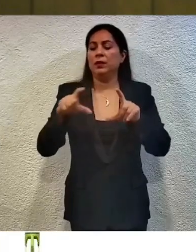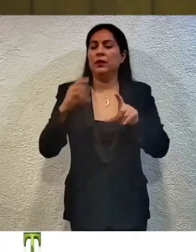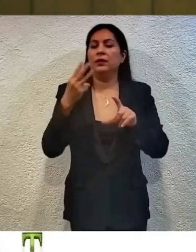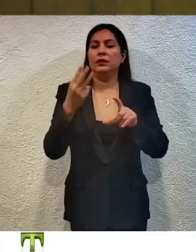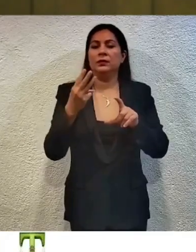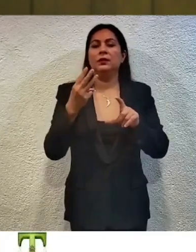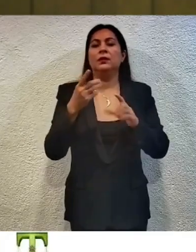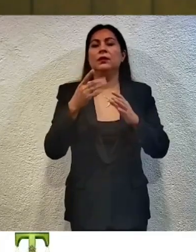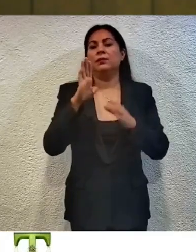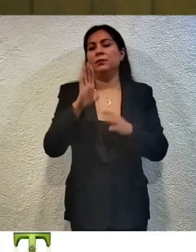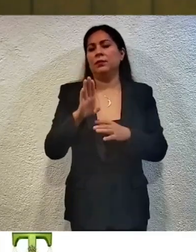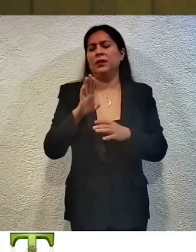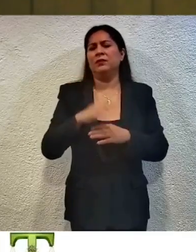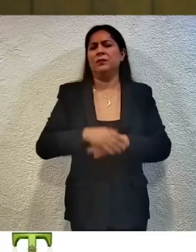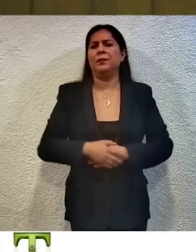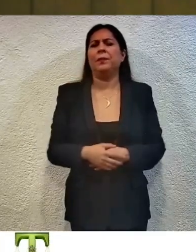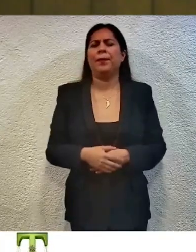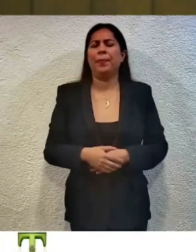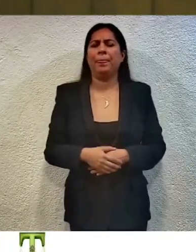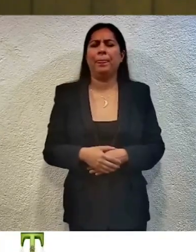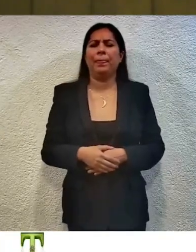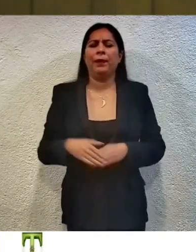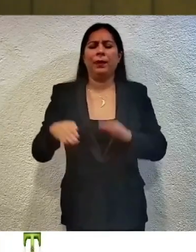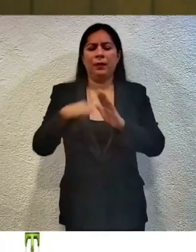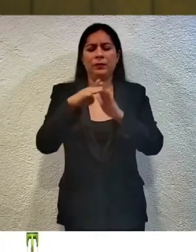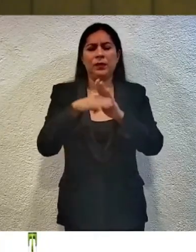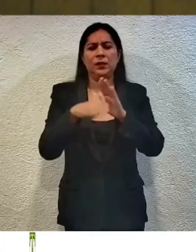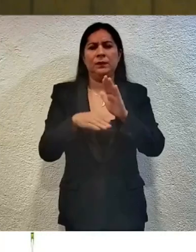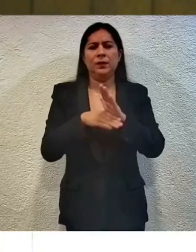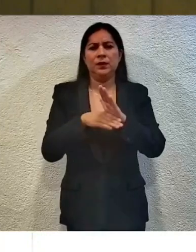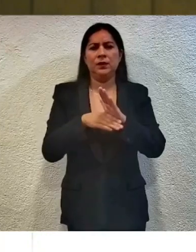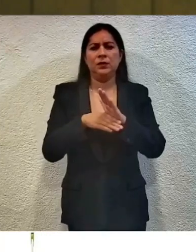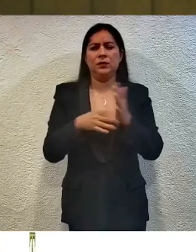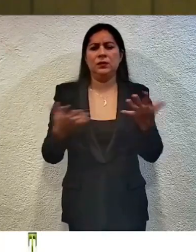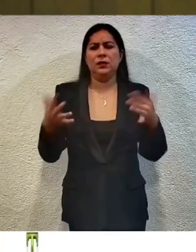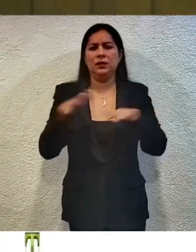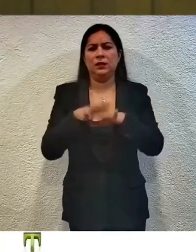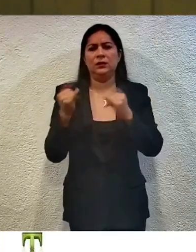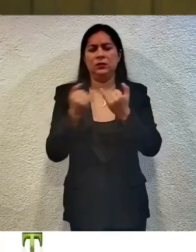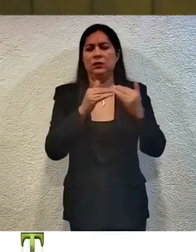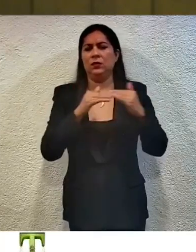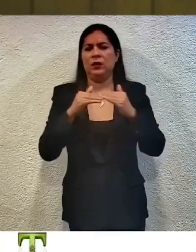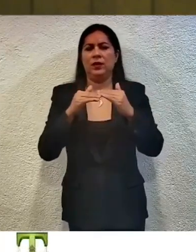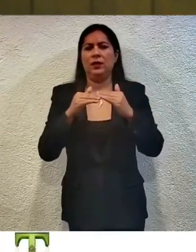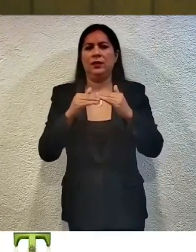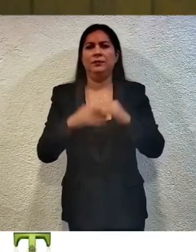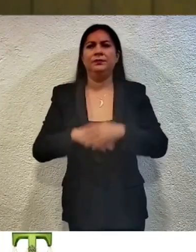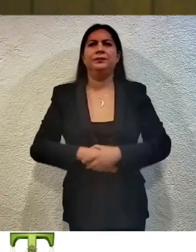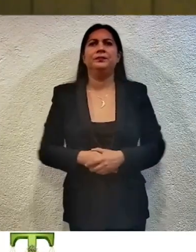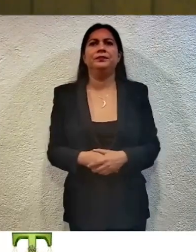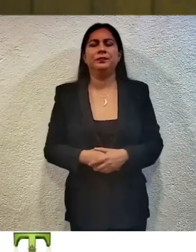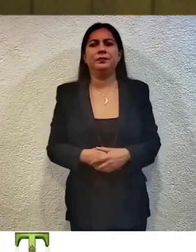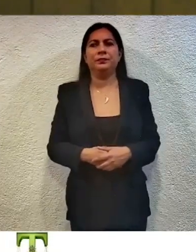tercera, inciso E, de los lineamientos de integración paritaria del instituto.